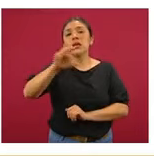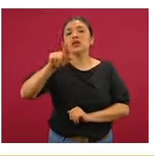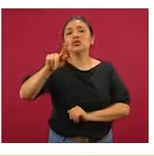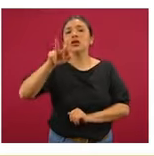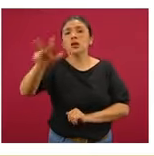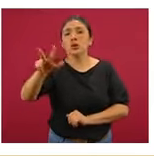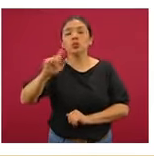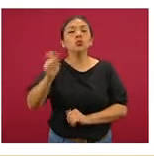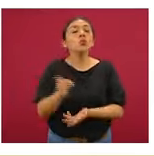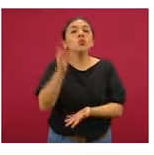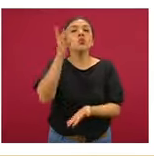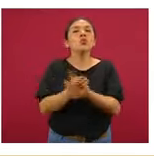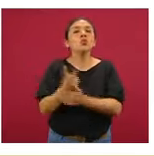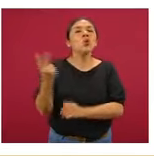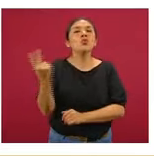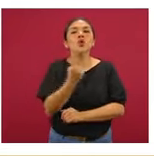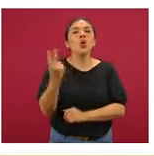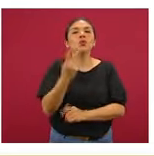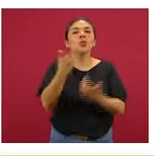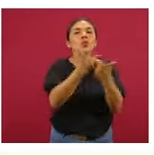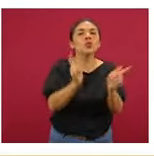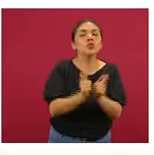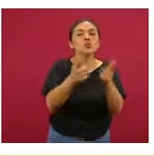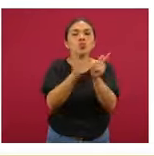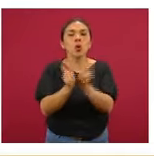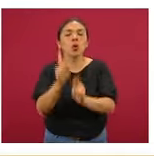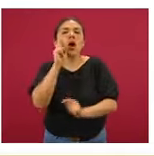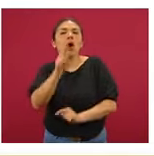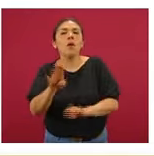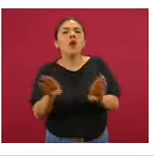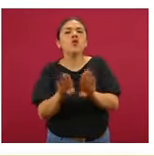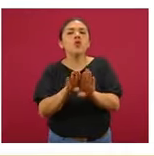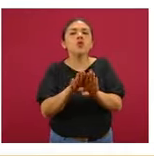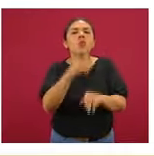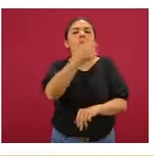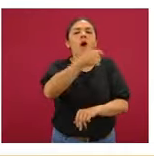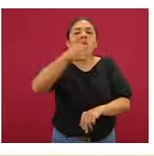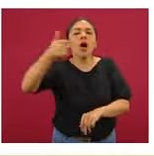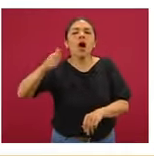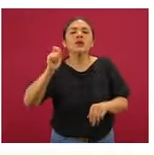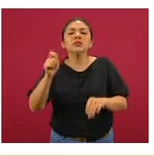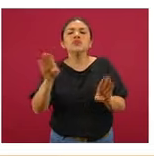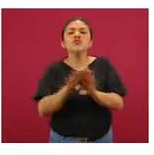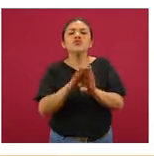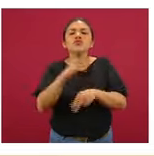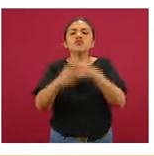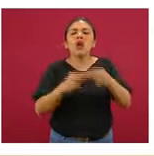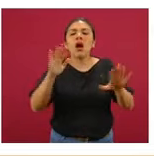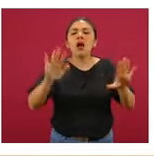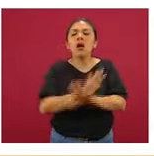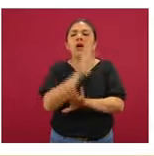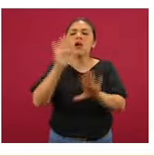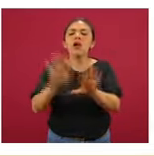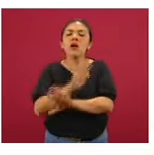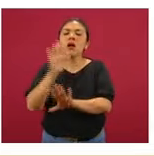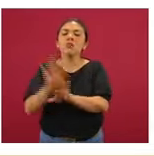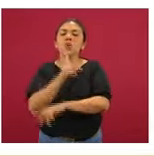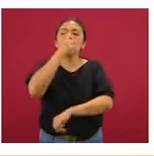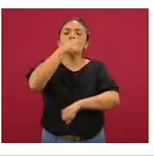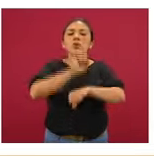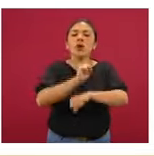solamente con estos grupos para ver cómo ha estado la distribución, en este caso también por